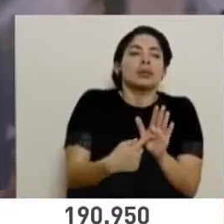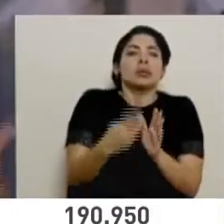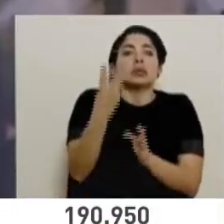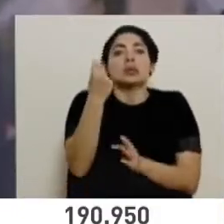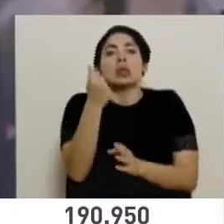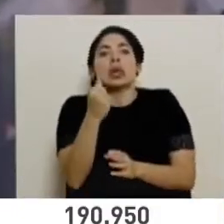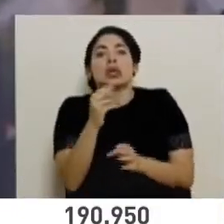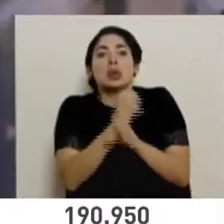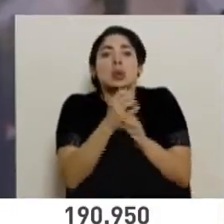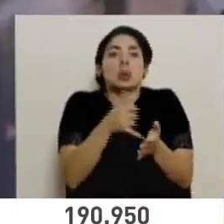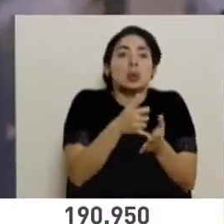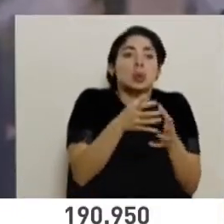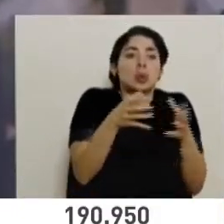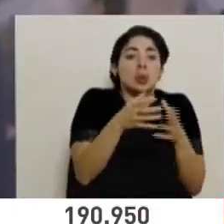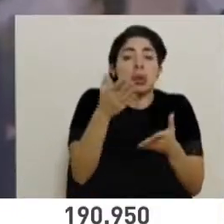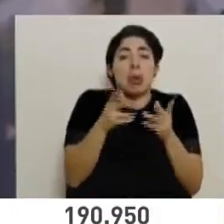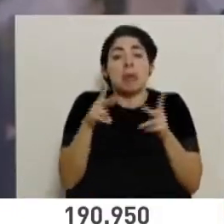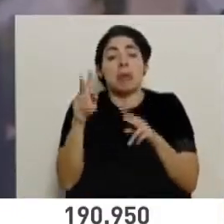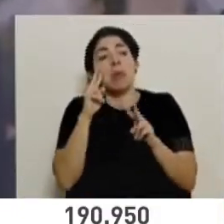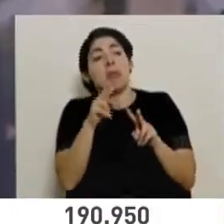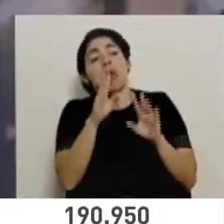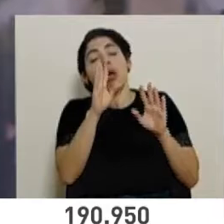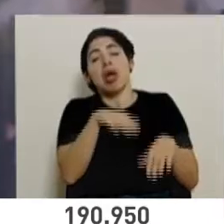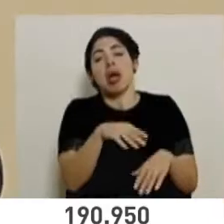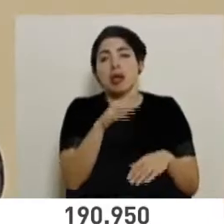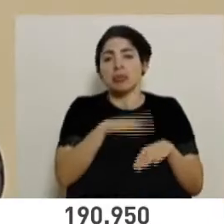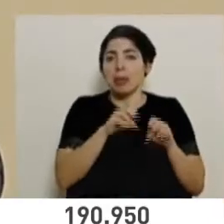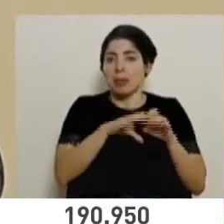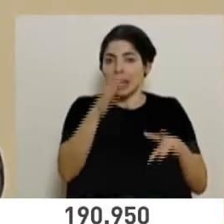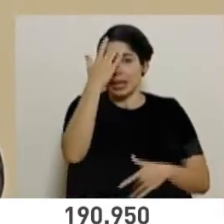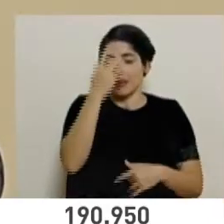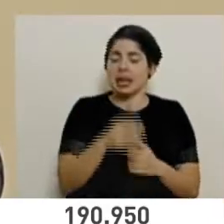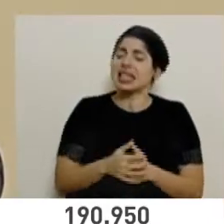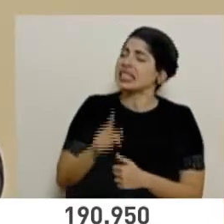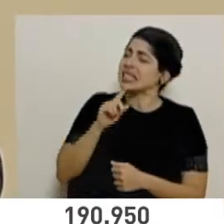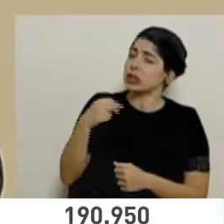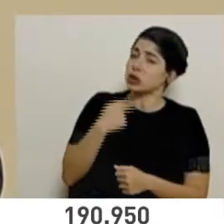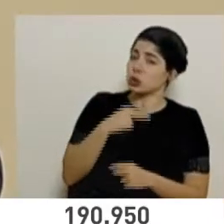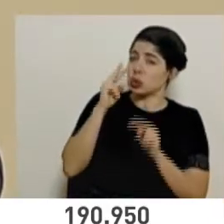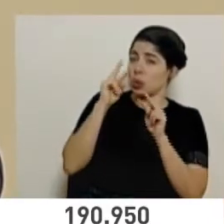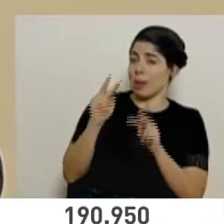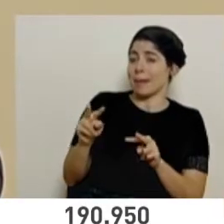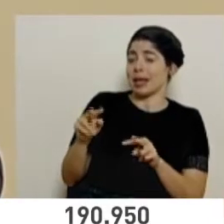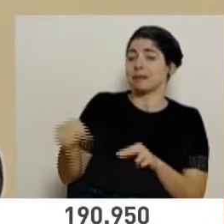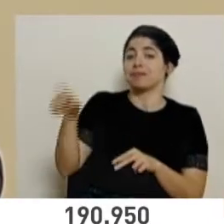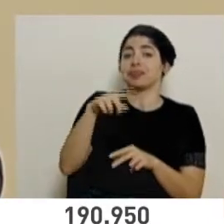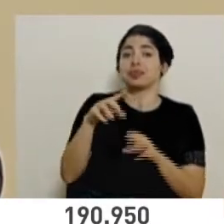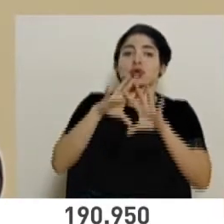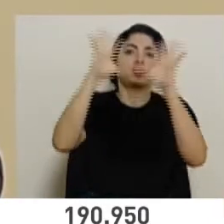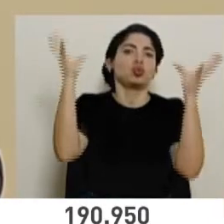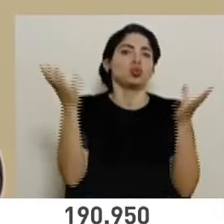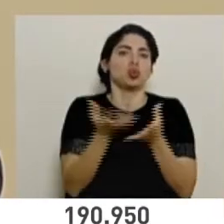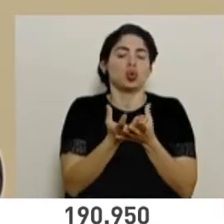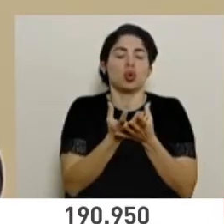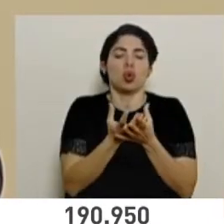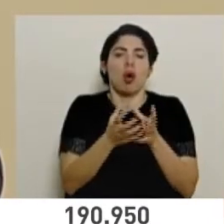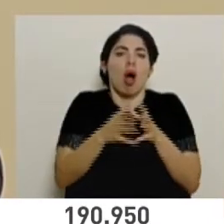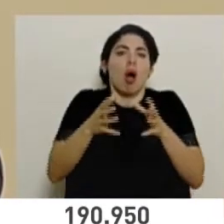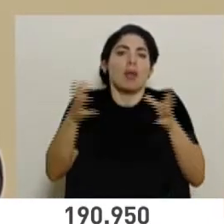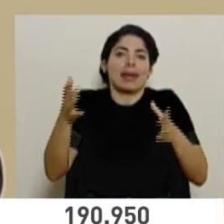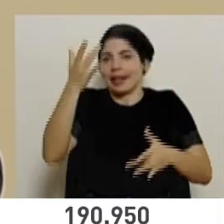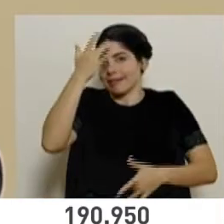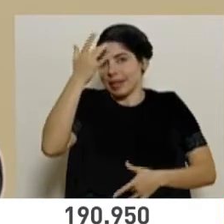de UCI hay, estará afectando la percepción de la gente sobre la pandemia? Realmente lo que hemos visto es un aumento mundial en los casos,